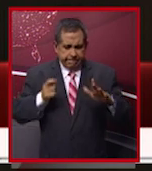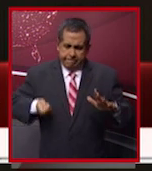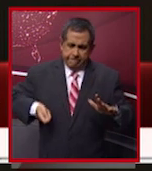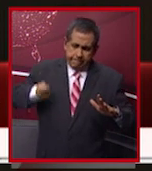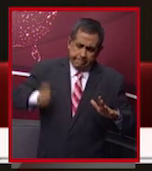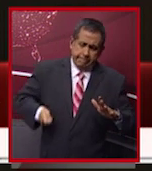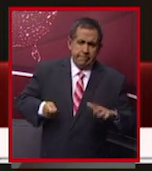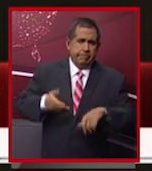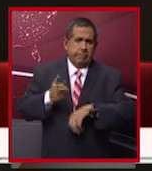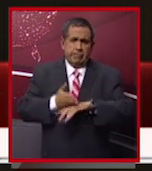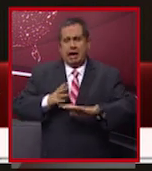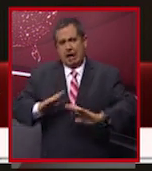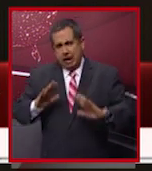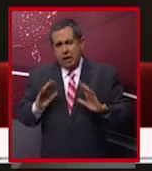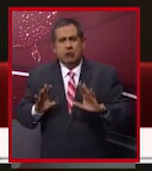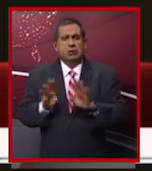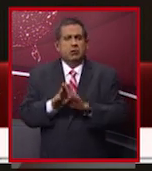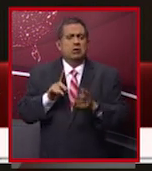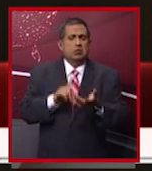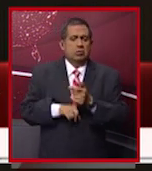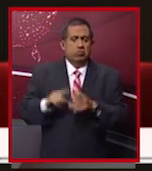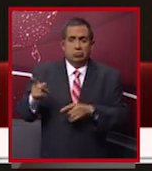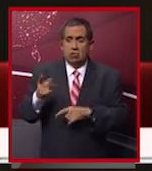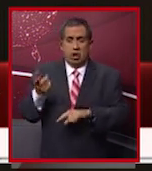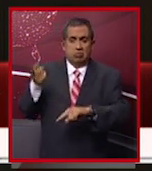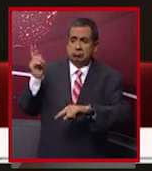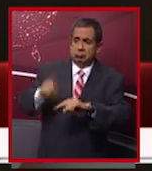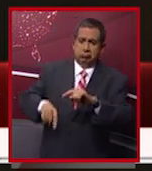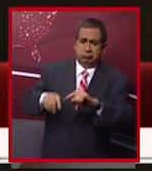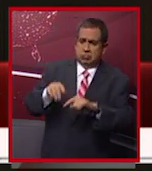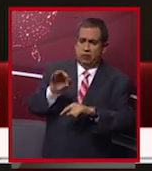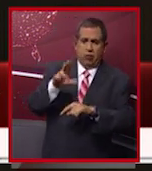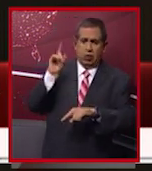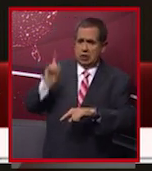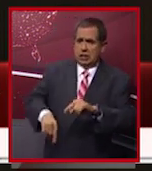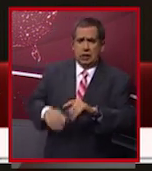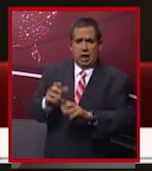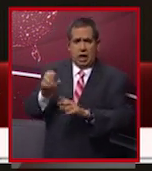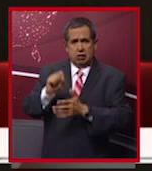sentencia condenatoria, en cuyo caso perdería la inmunidad y el cargo.